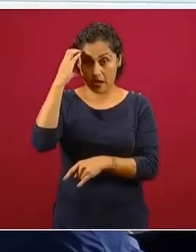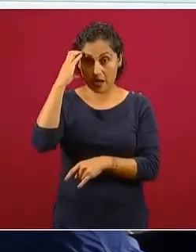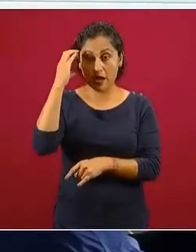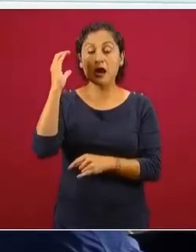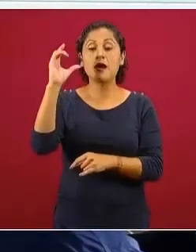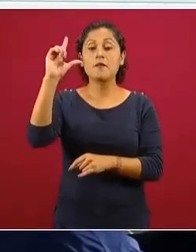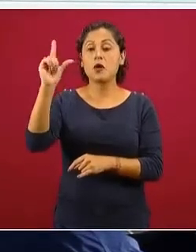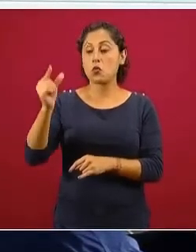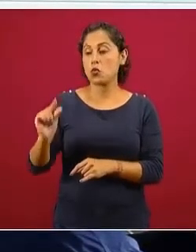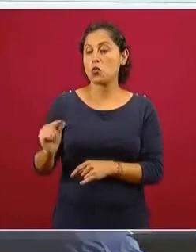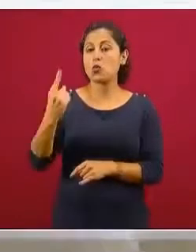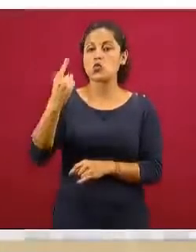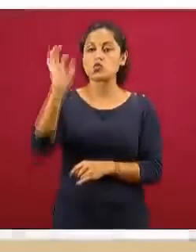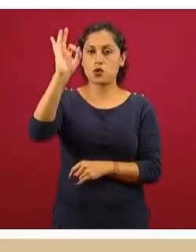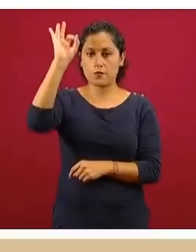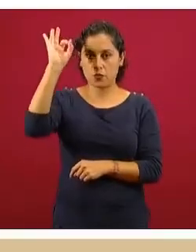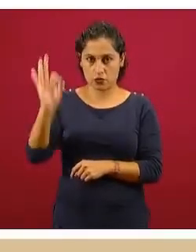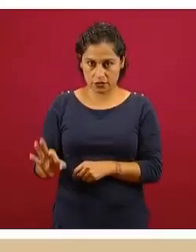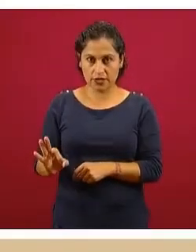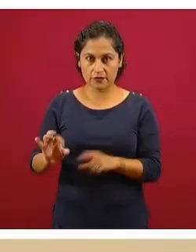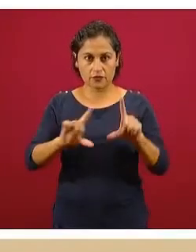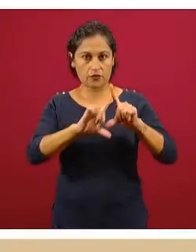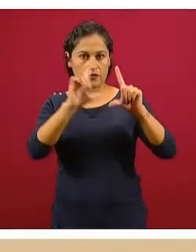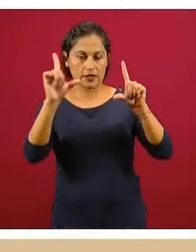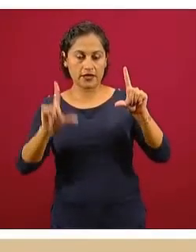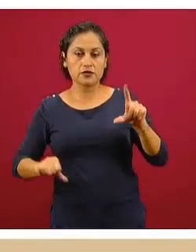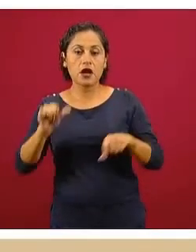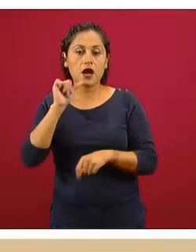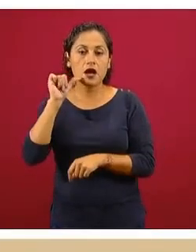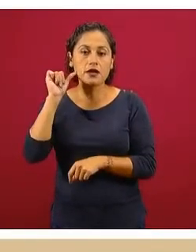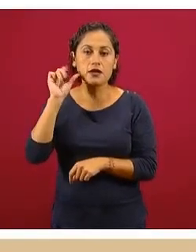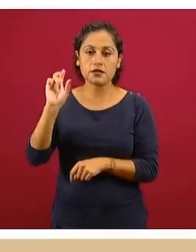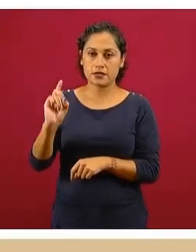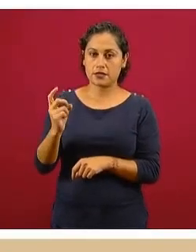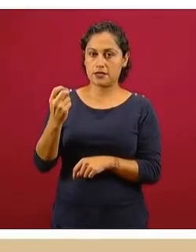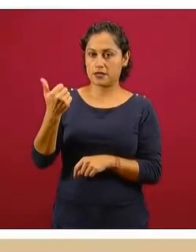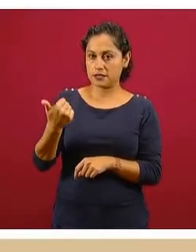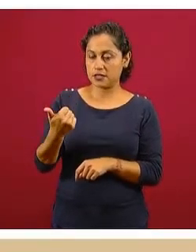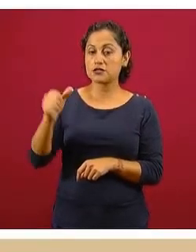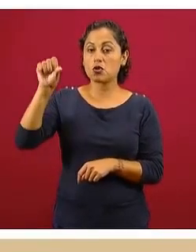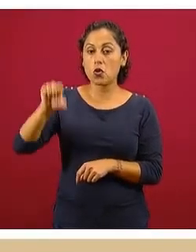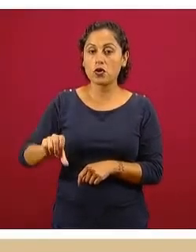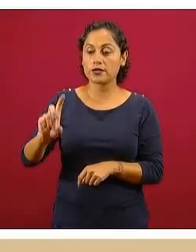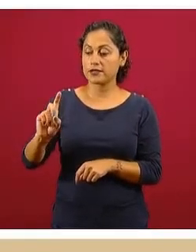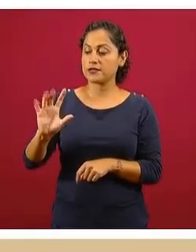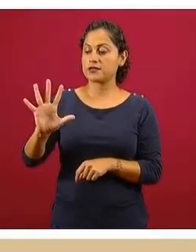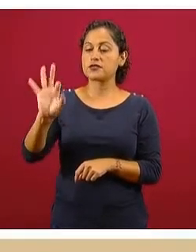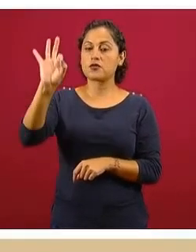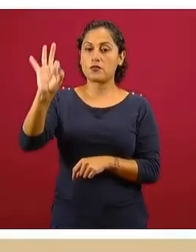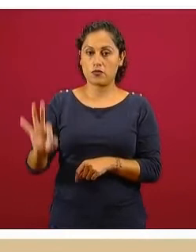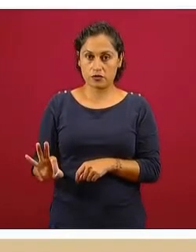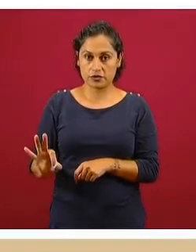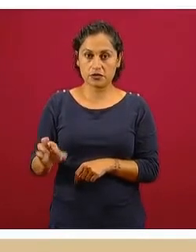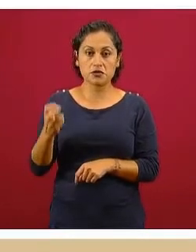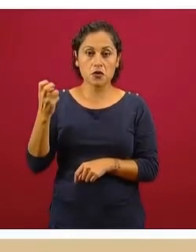en relación a la media nacional. Ayer estaba en 36, hoy está en 35%, lo cual nos